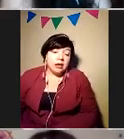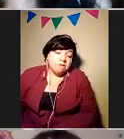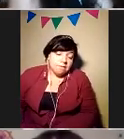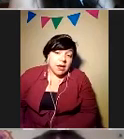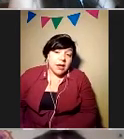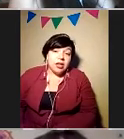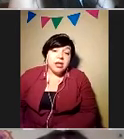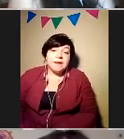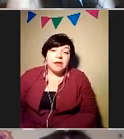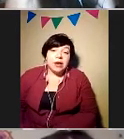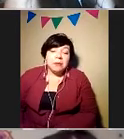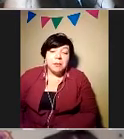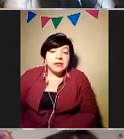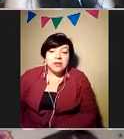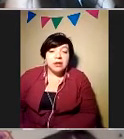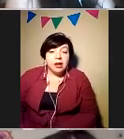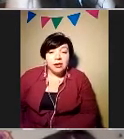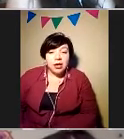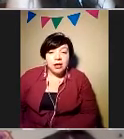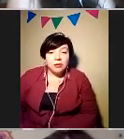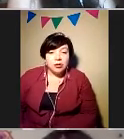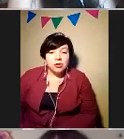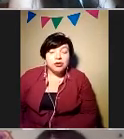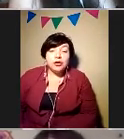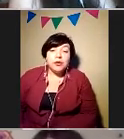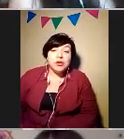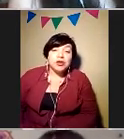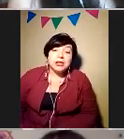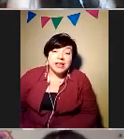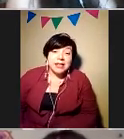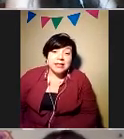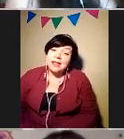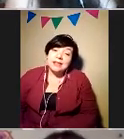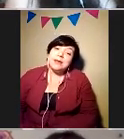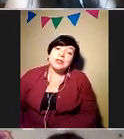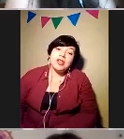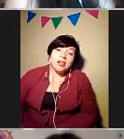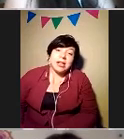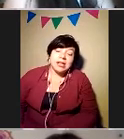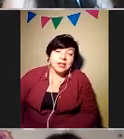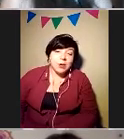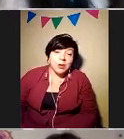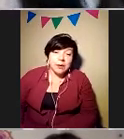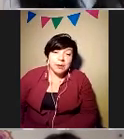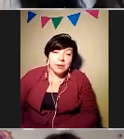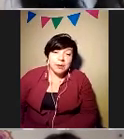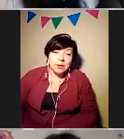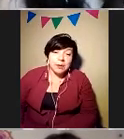Como que no debería. O sea, tiene que ver con la misma imposición de los cánones, en el fondo. No fuimos nosotras las que decidimos los cánones estéticos que